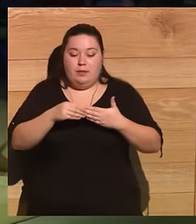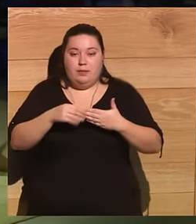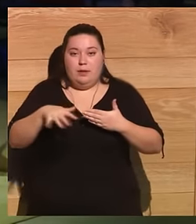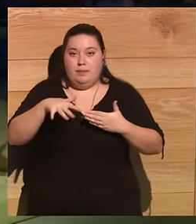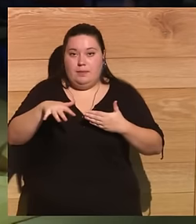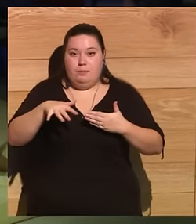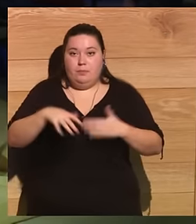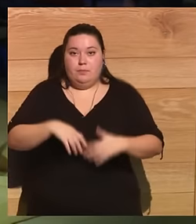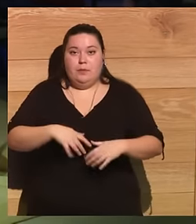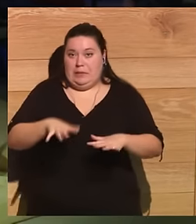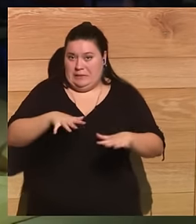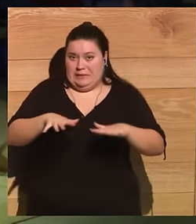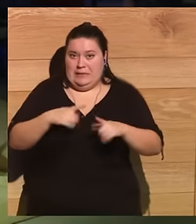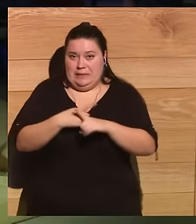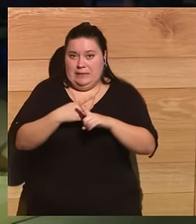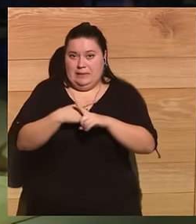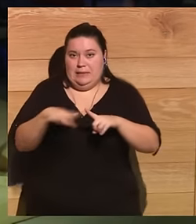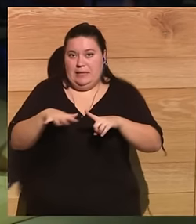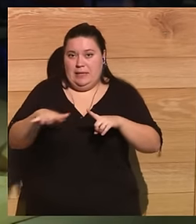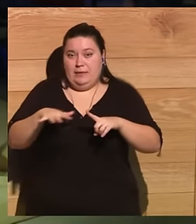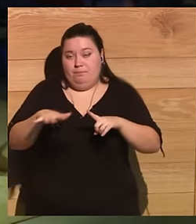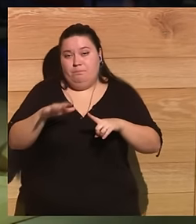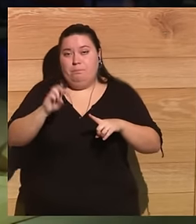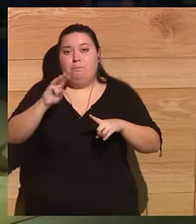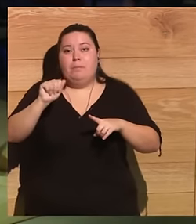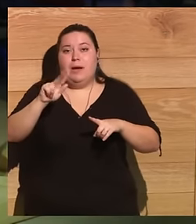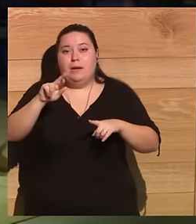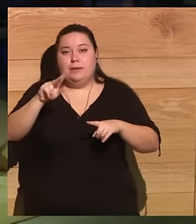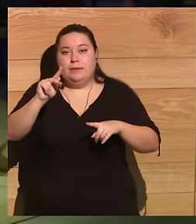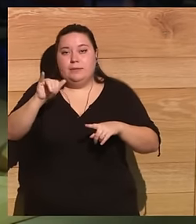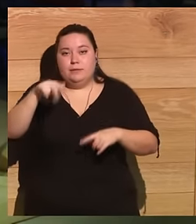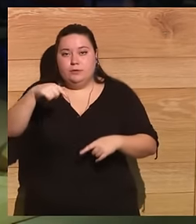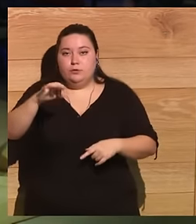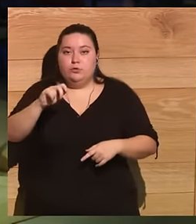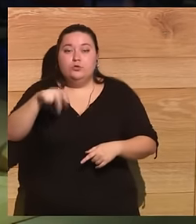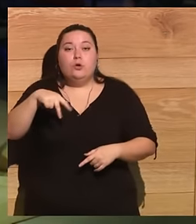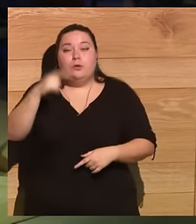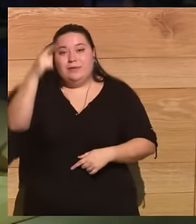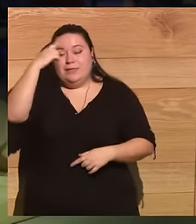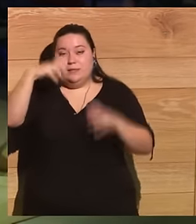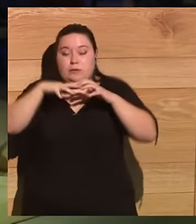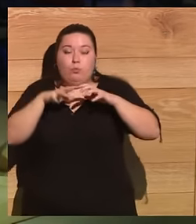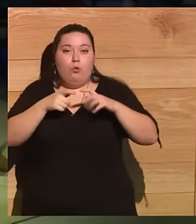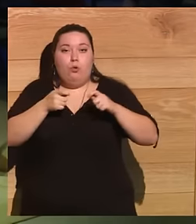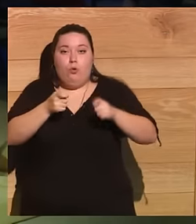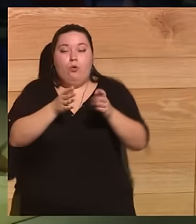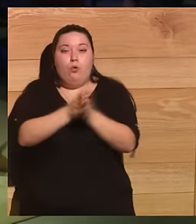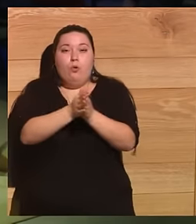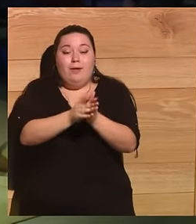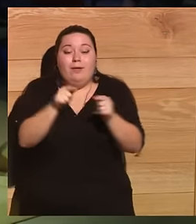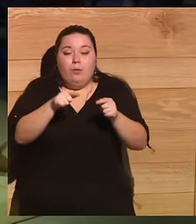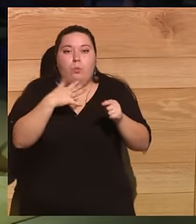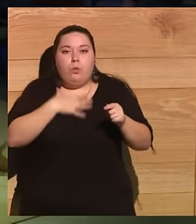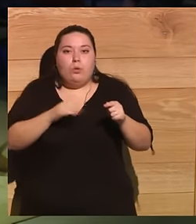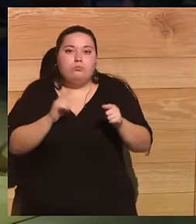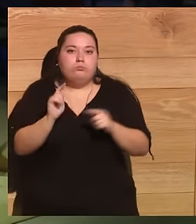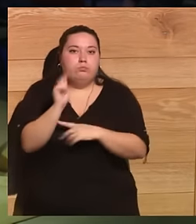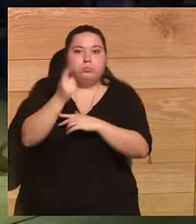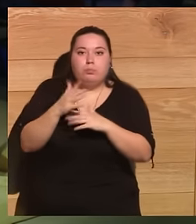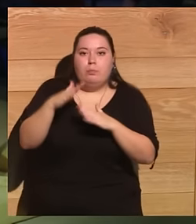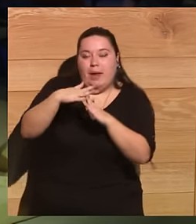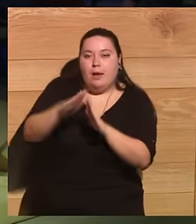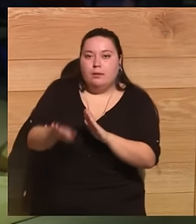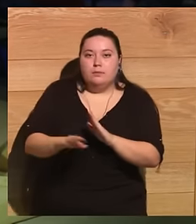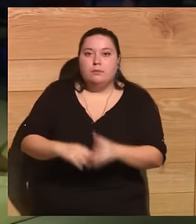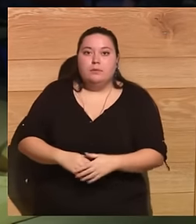que estaba temblando. Entonces, a lo mejor se estimula el cerebro profundo y se puede conseguir parar este temblor. Esto es algo